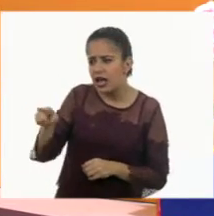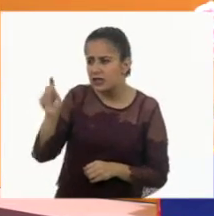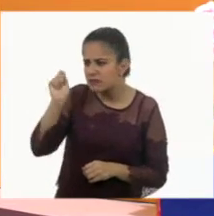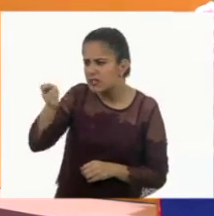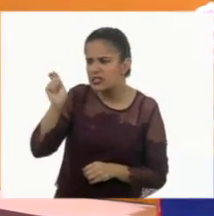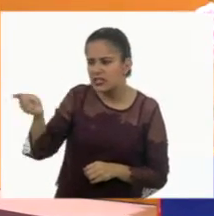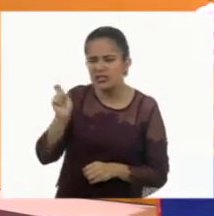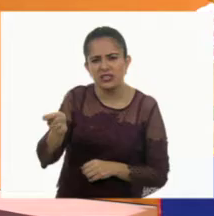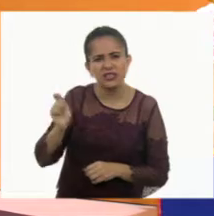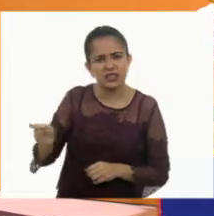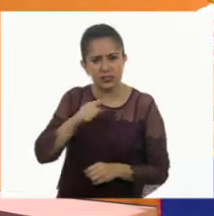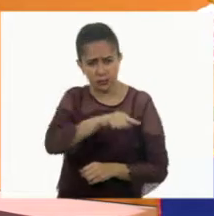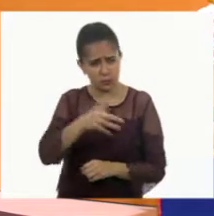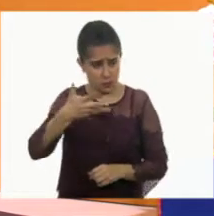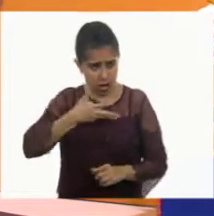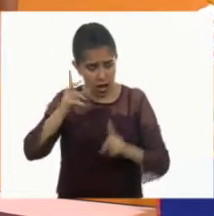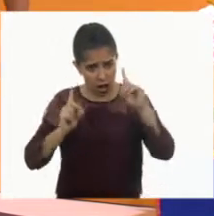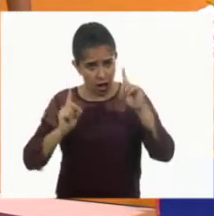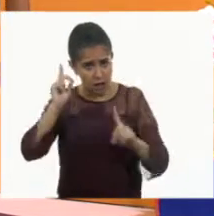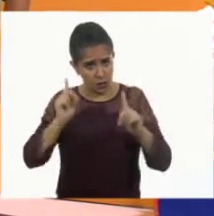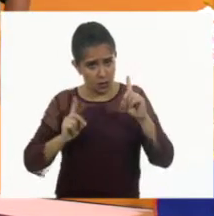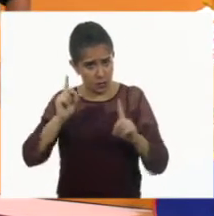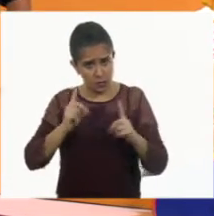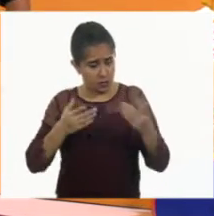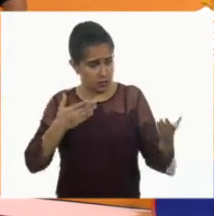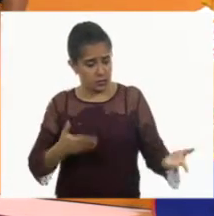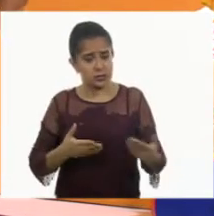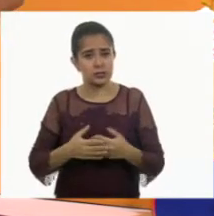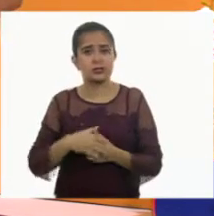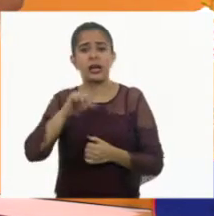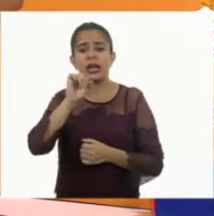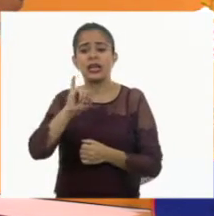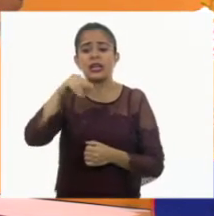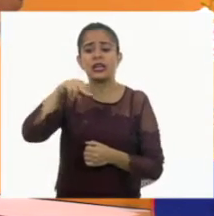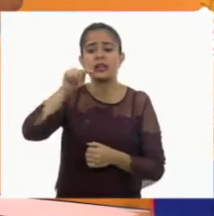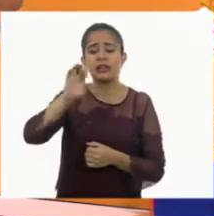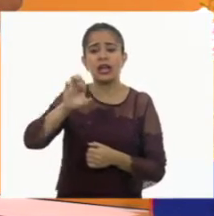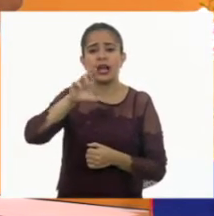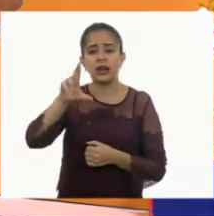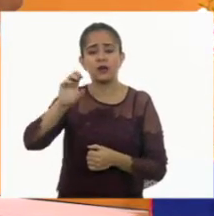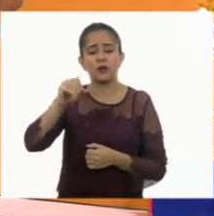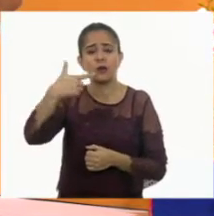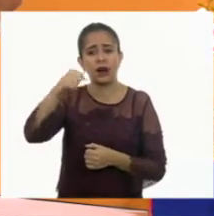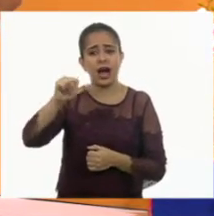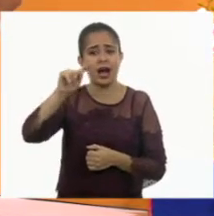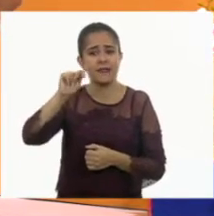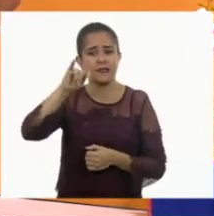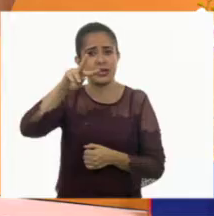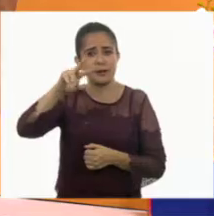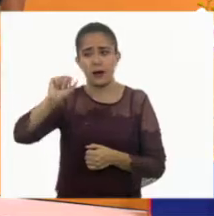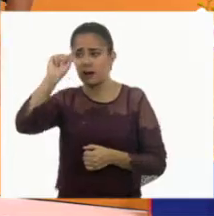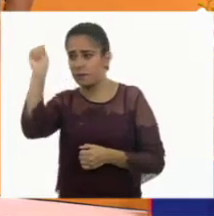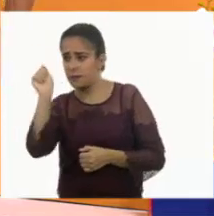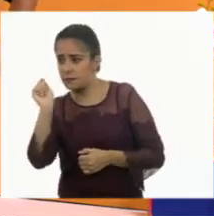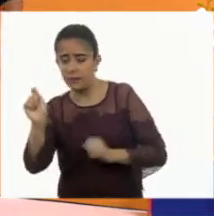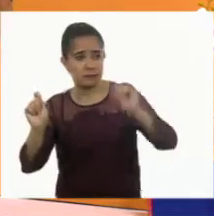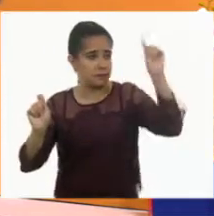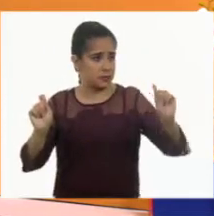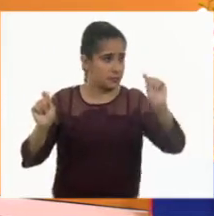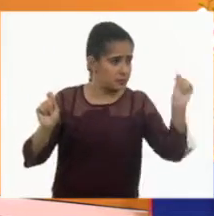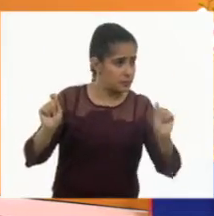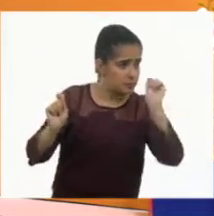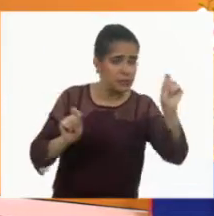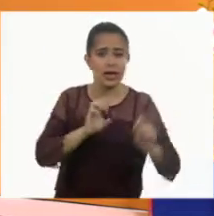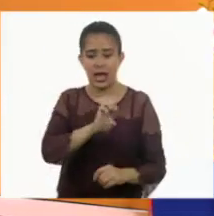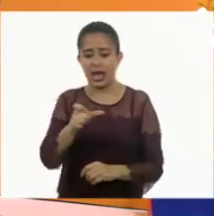oraciones interrogativas y de las oraciones exclamativas. ¿Tienes alguna otra idea que nos quieras compartir o nos vamos directo